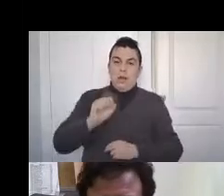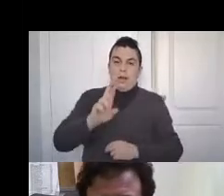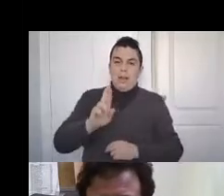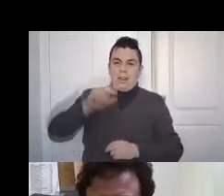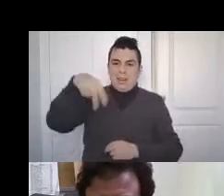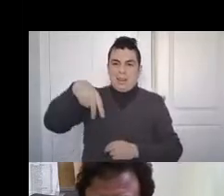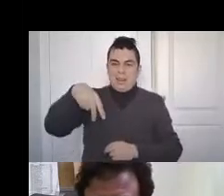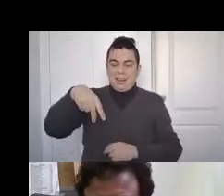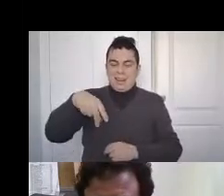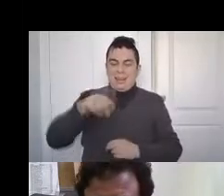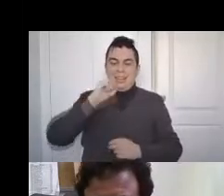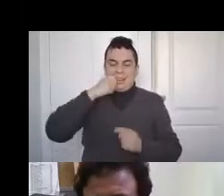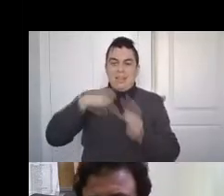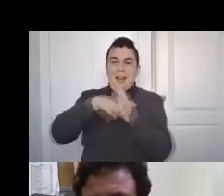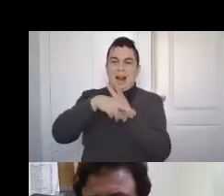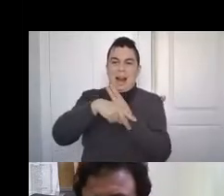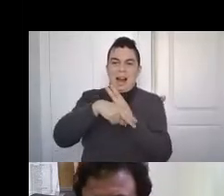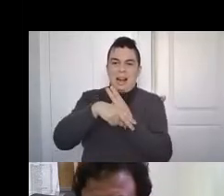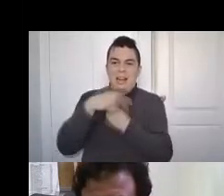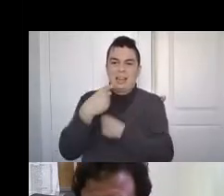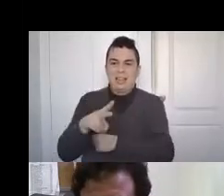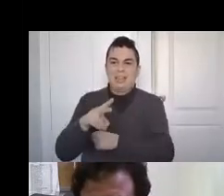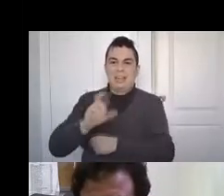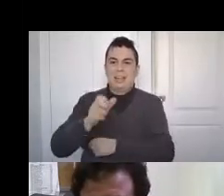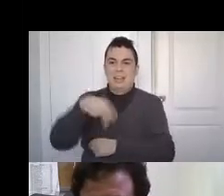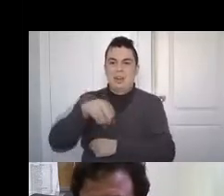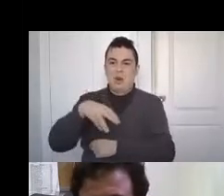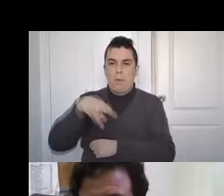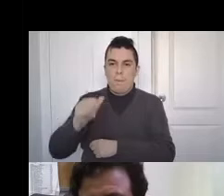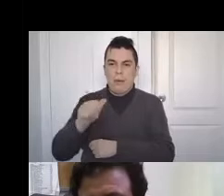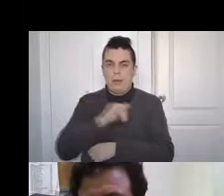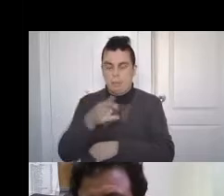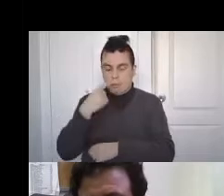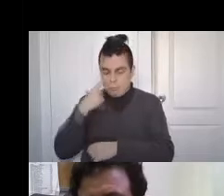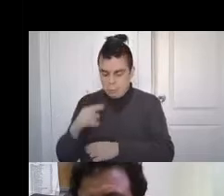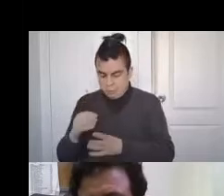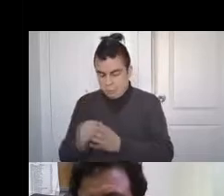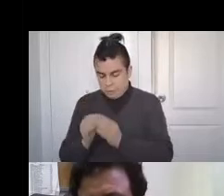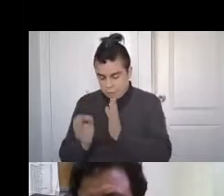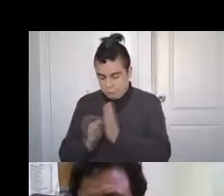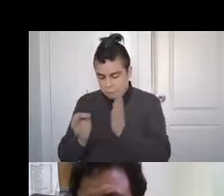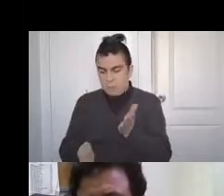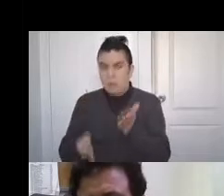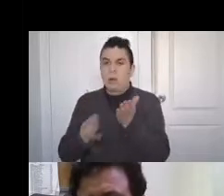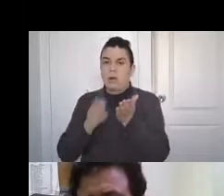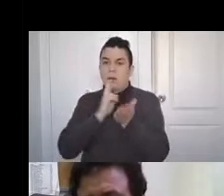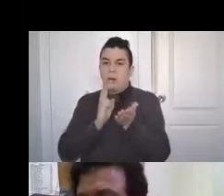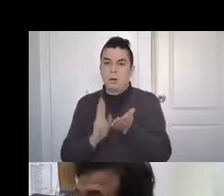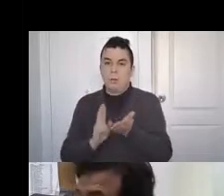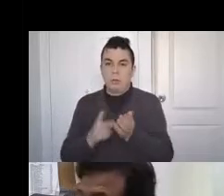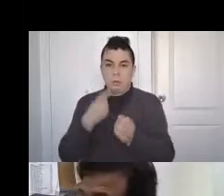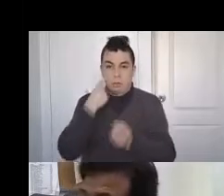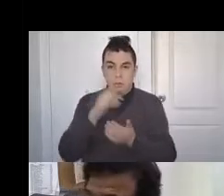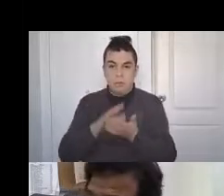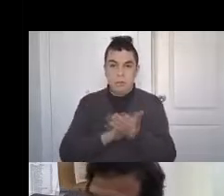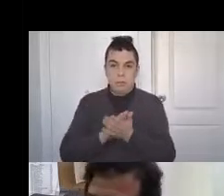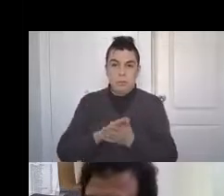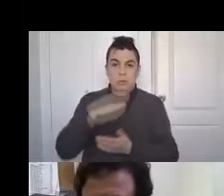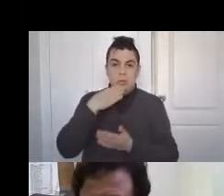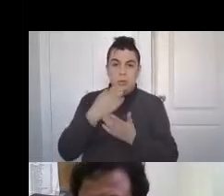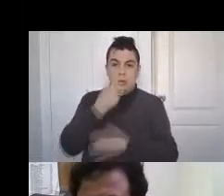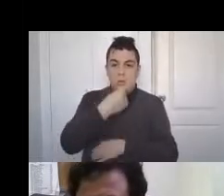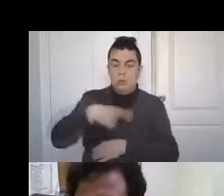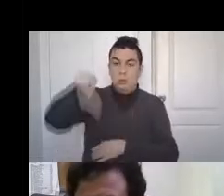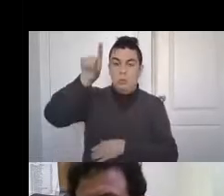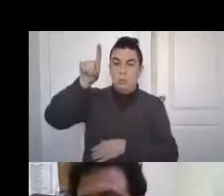el RT-PCR, ¿cierto? Para tener estos resultados en los cuales me va a indicar que si se levanta la curva es positivo